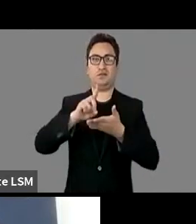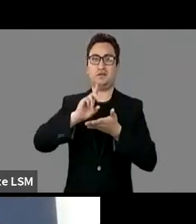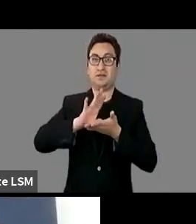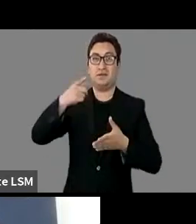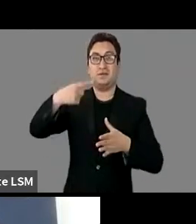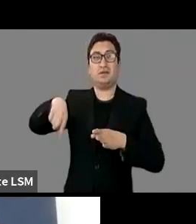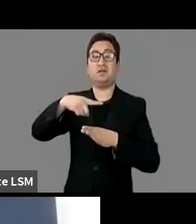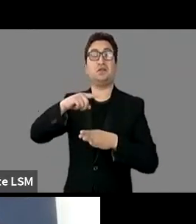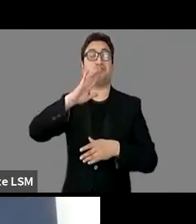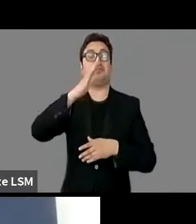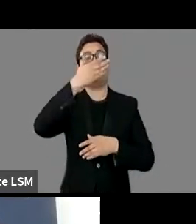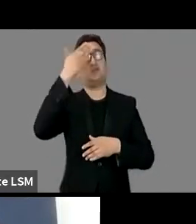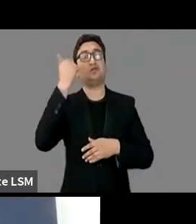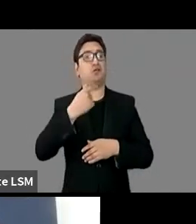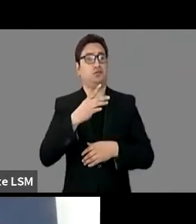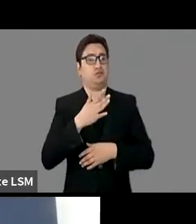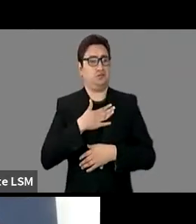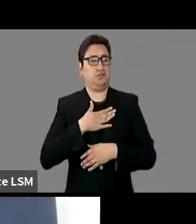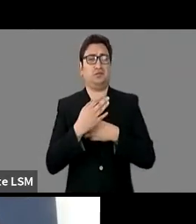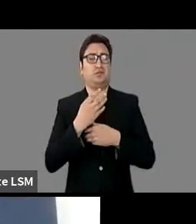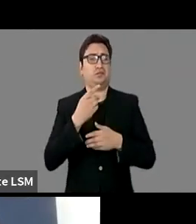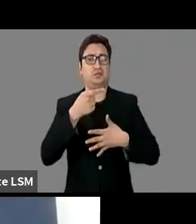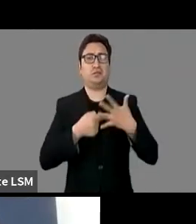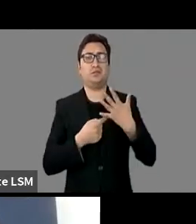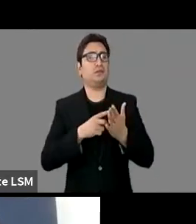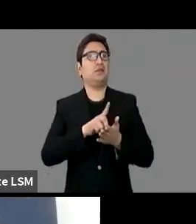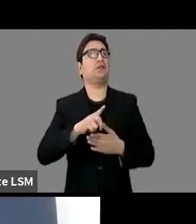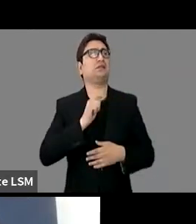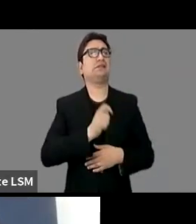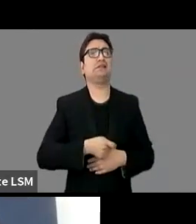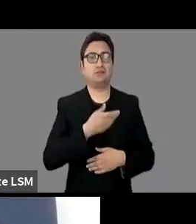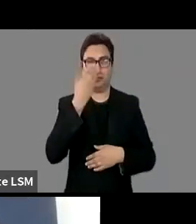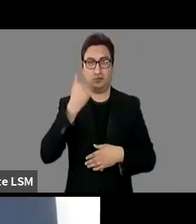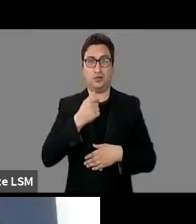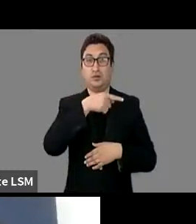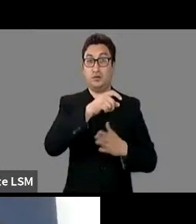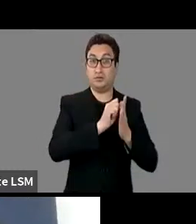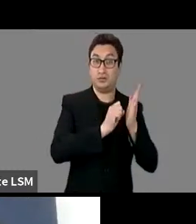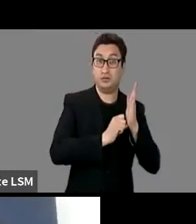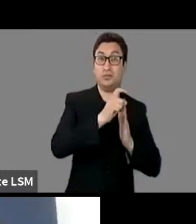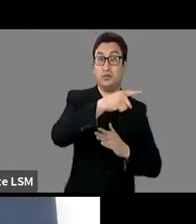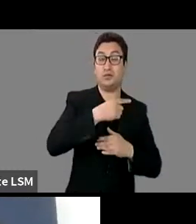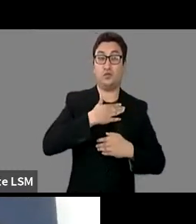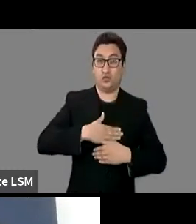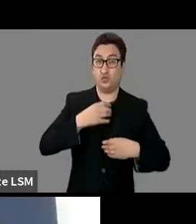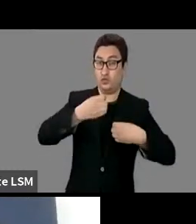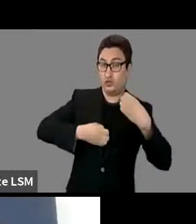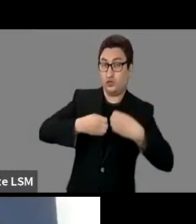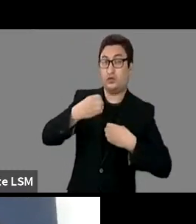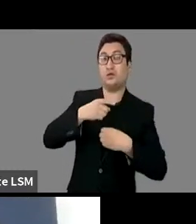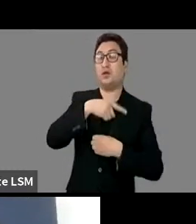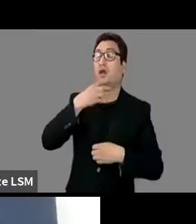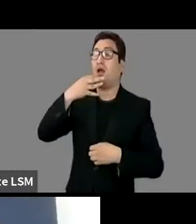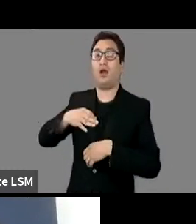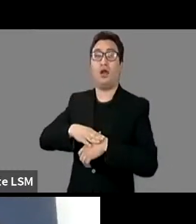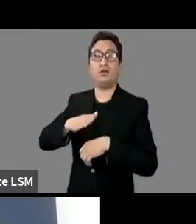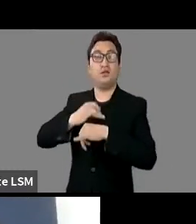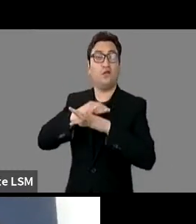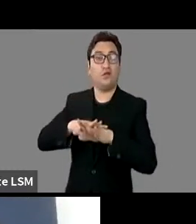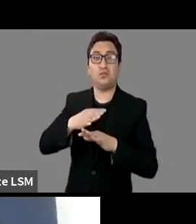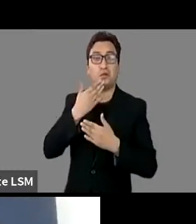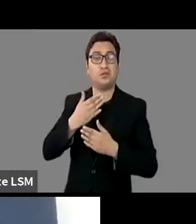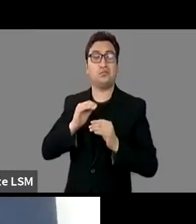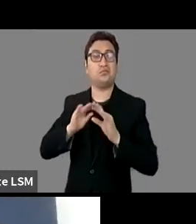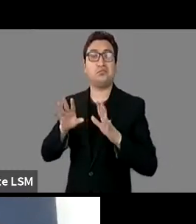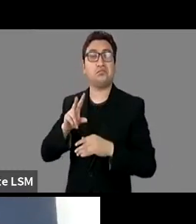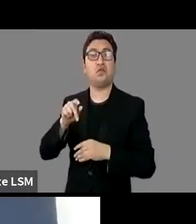Y luego se enfrentan con un sistema de justicia en donde no se les informa qué es lo que pueden hacer, qué es lo que tienen que hacer. Y